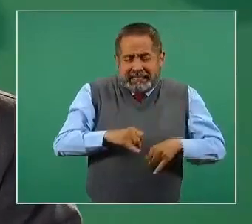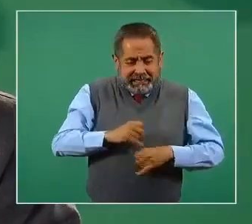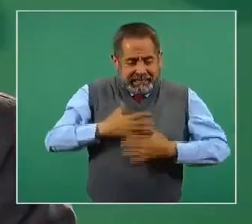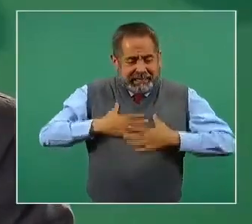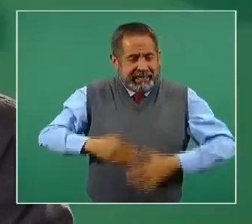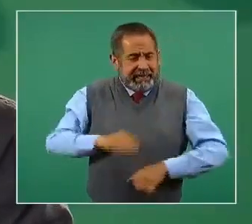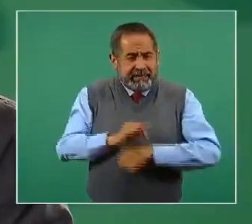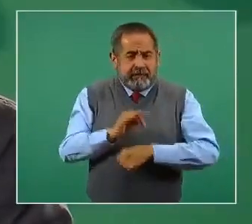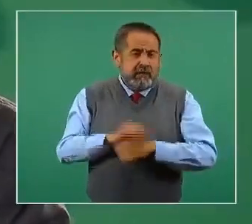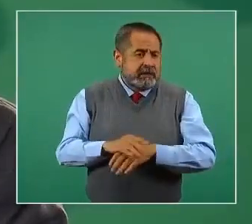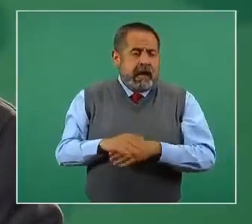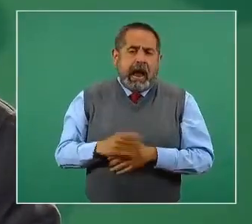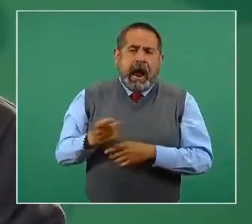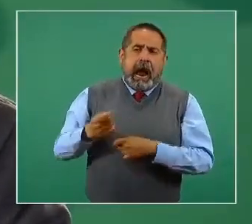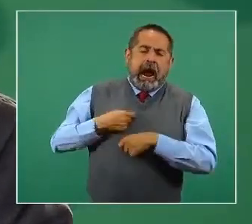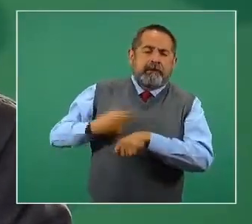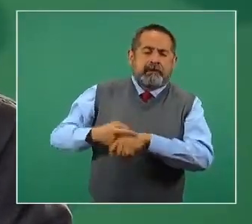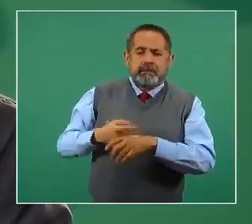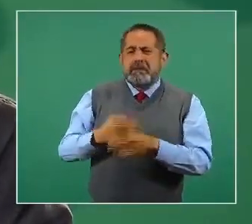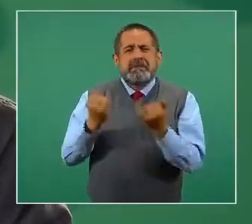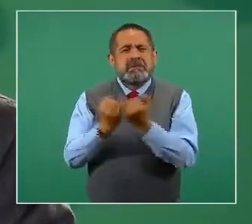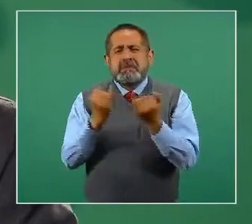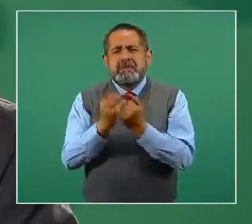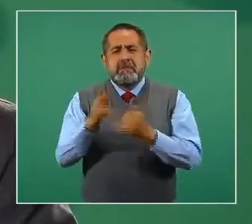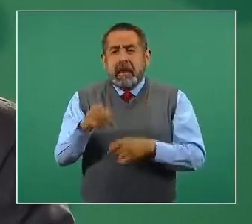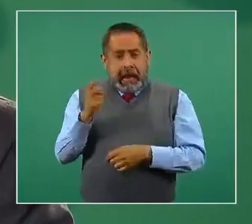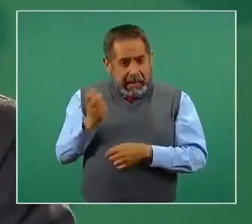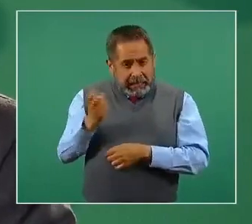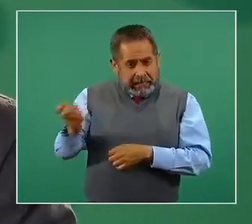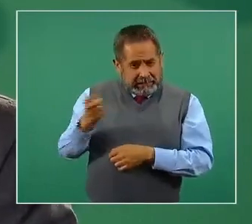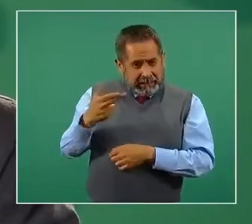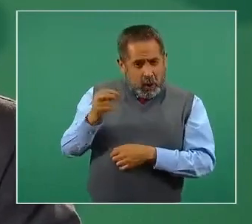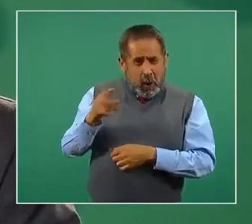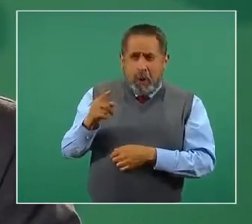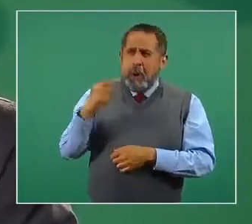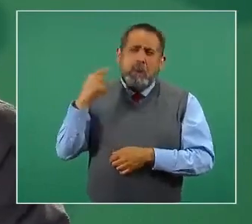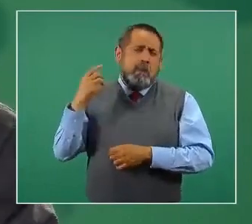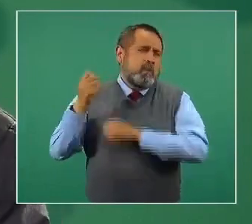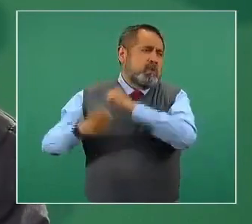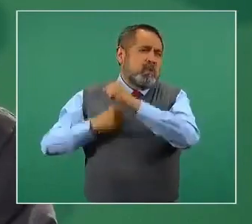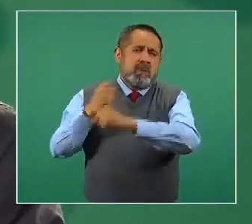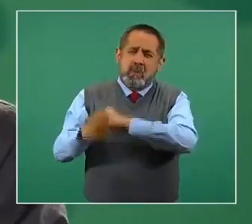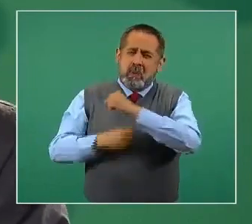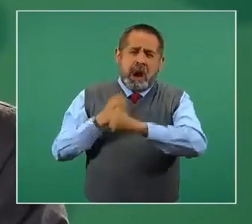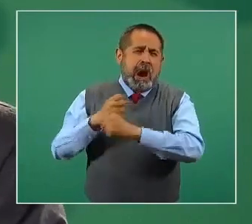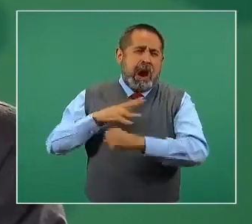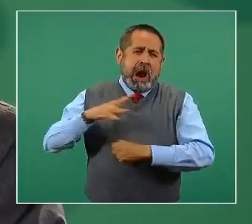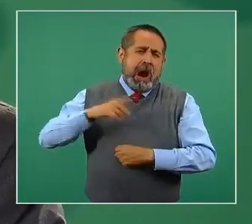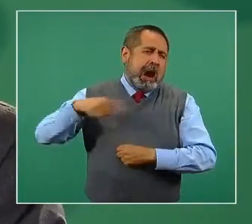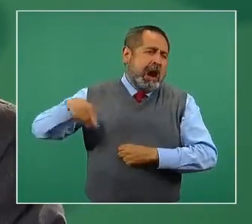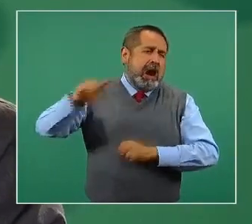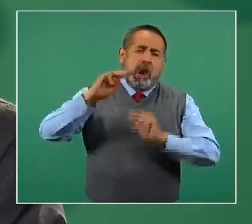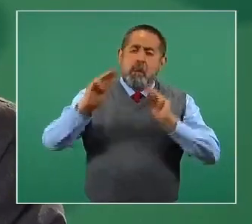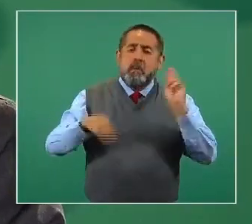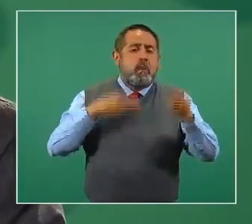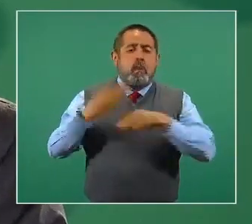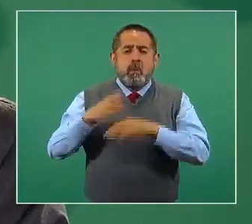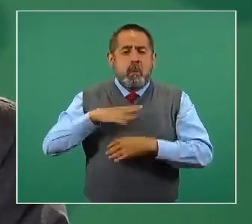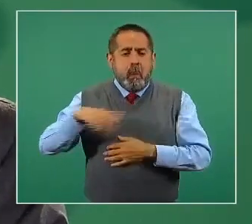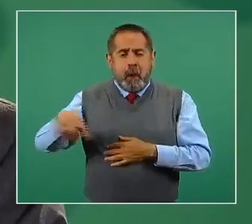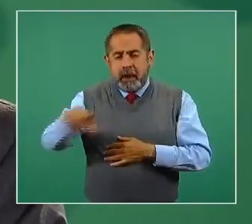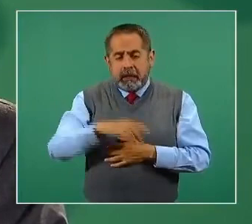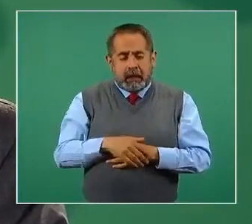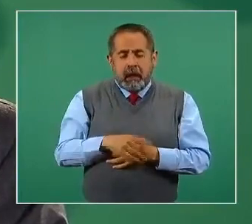o por muchos años, igual que existen en casi cualquier país, y afectan de manera